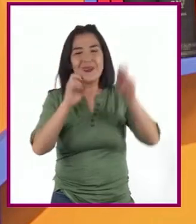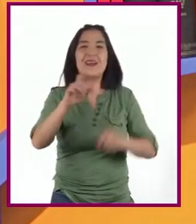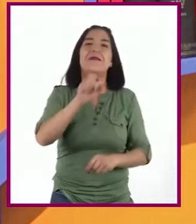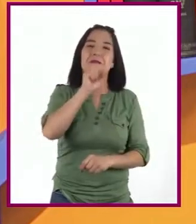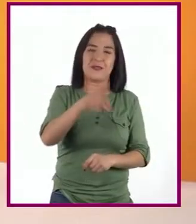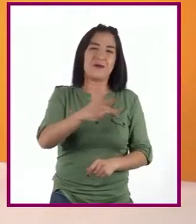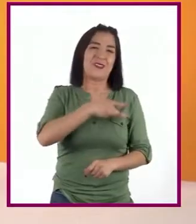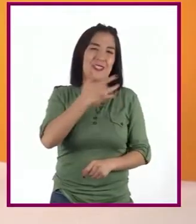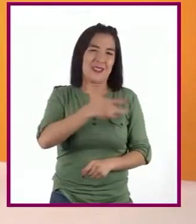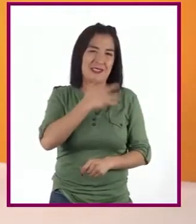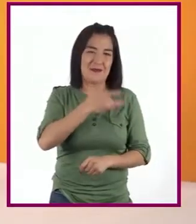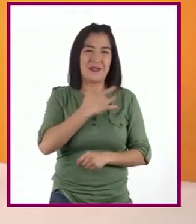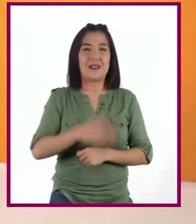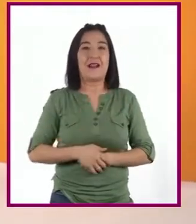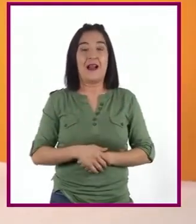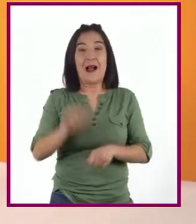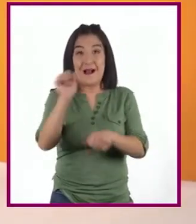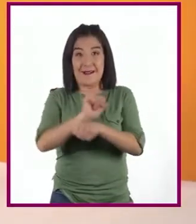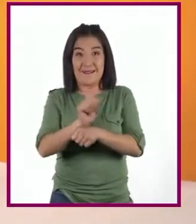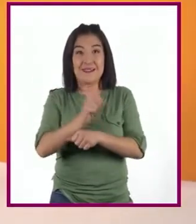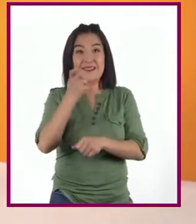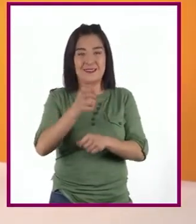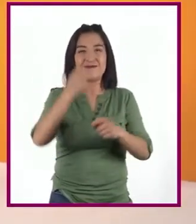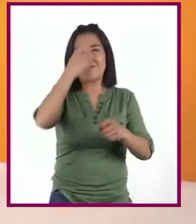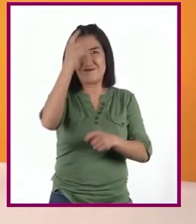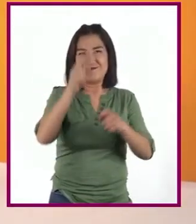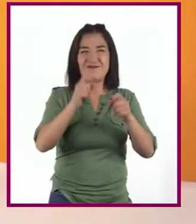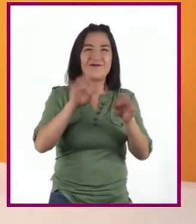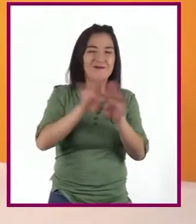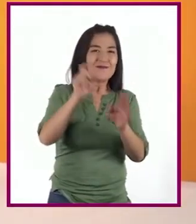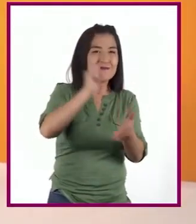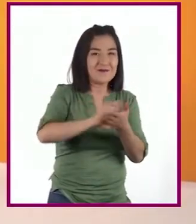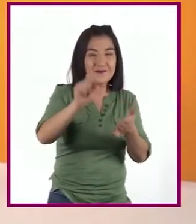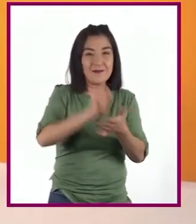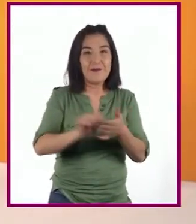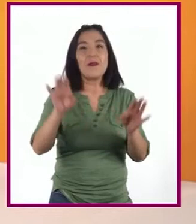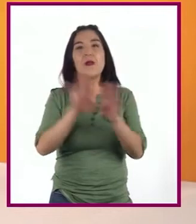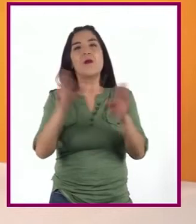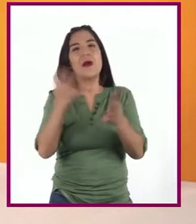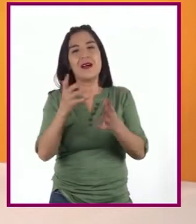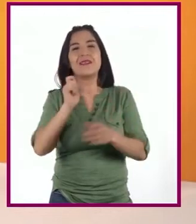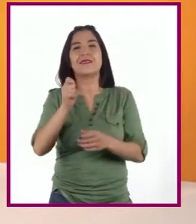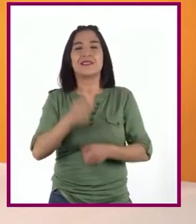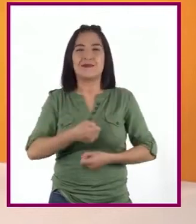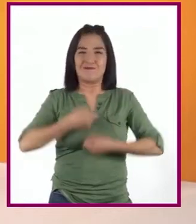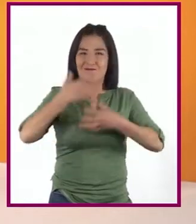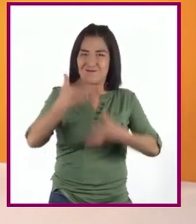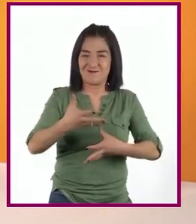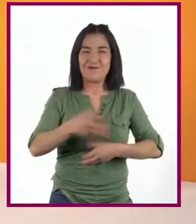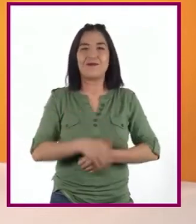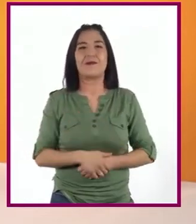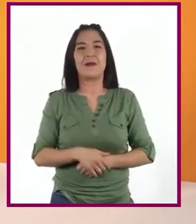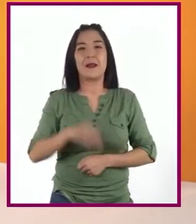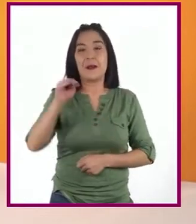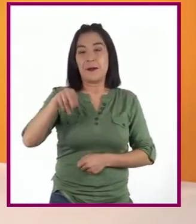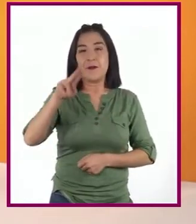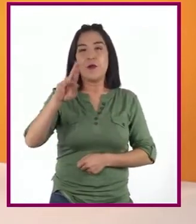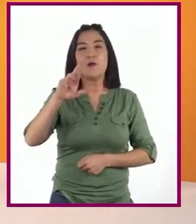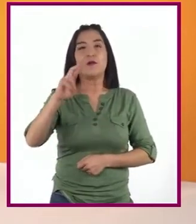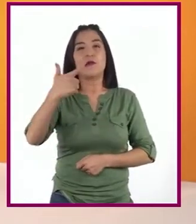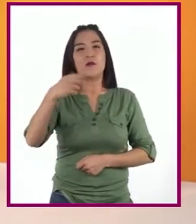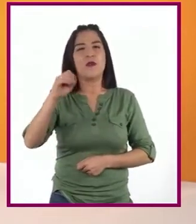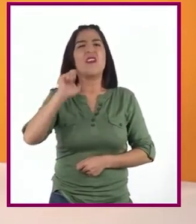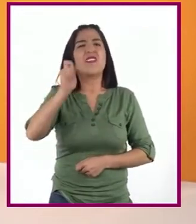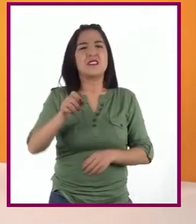sentimiento. El artista como un genio creador y al poeta como demiurgo. El demiurgo es el